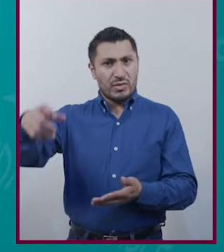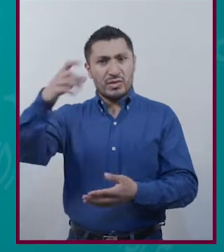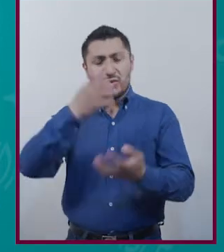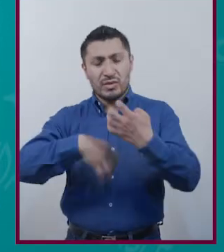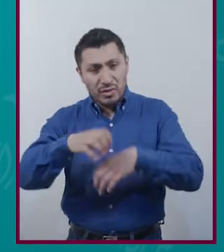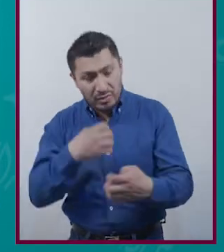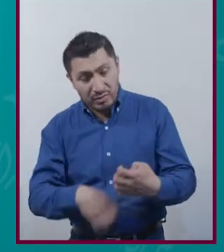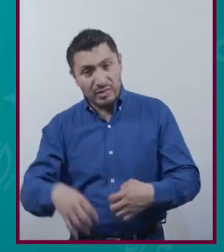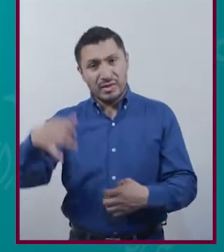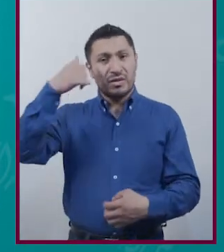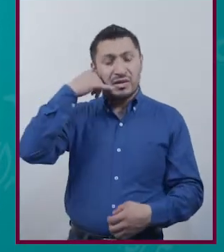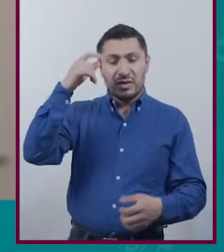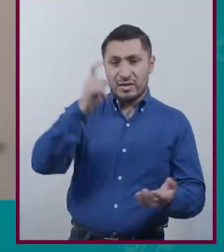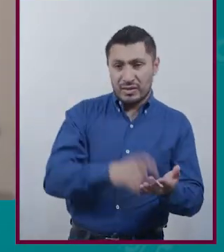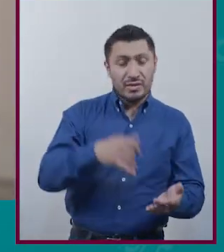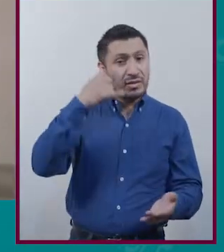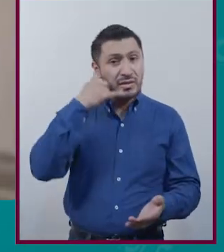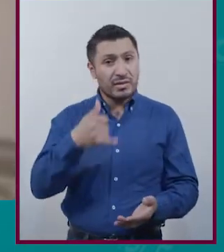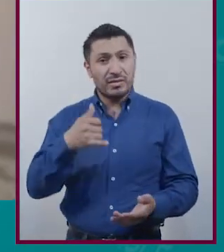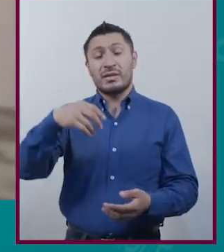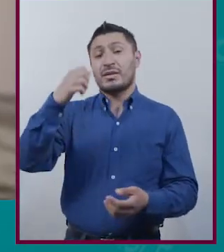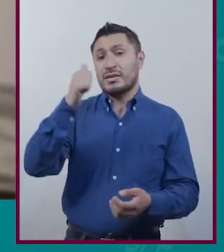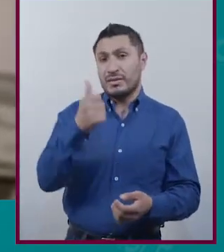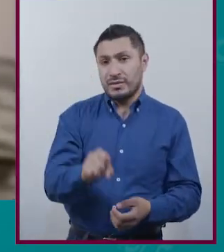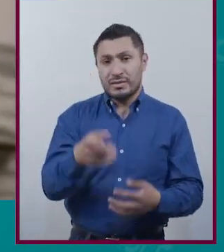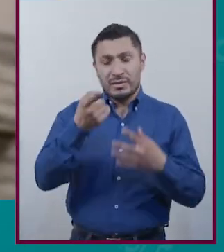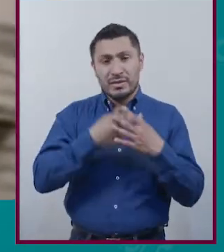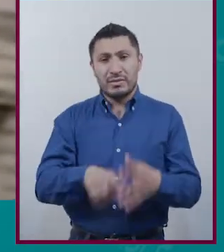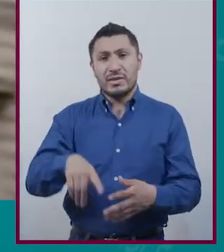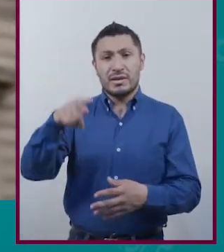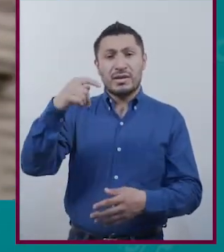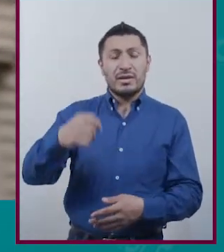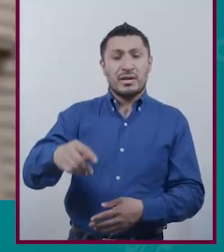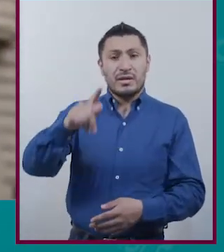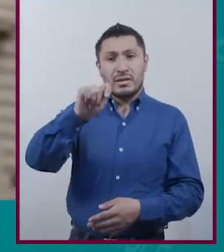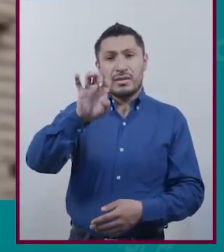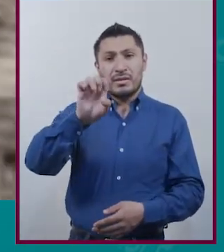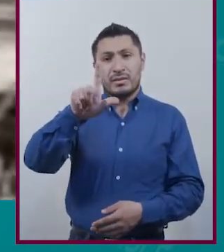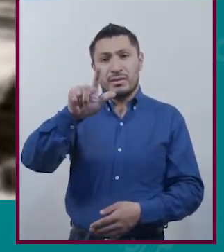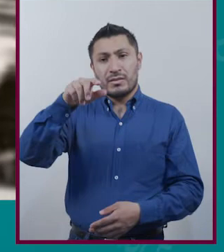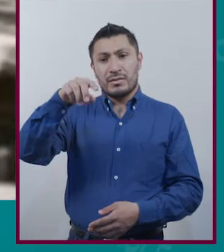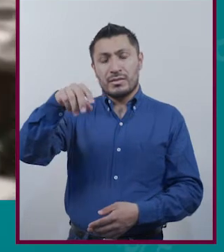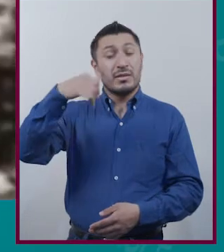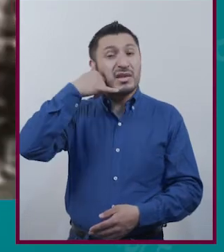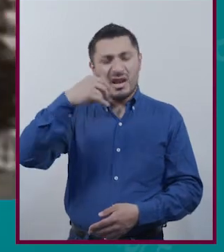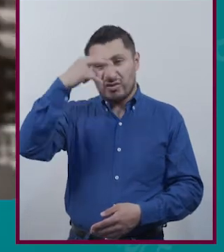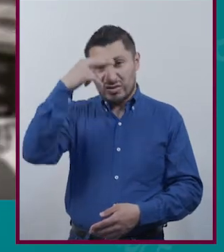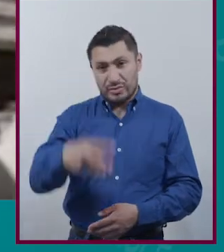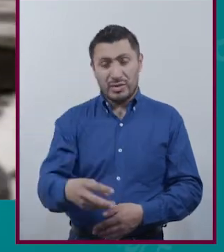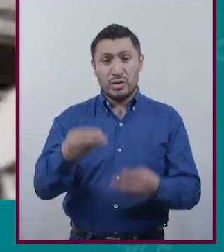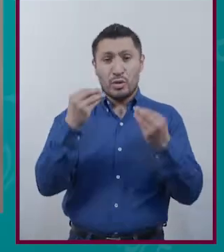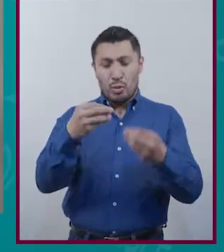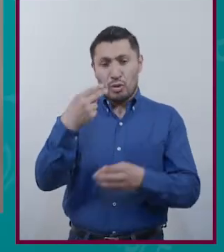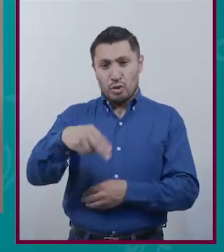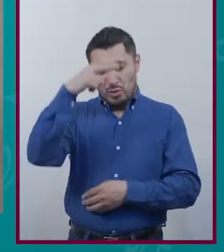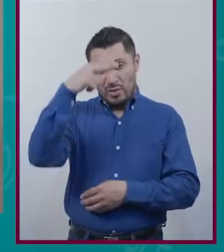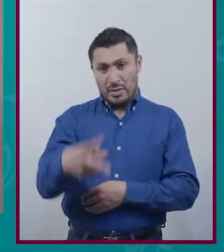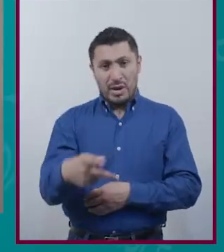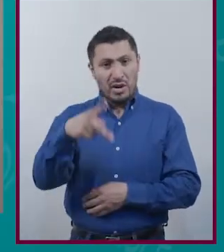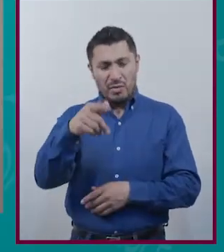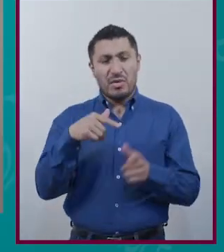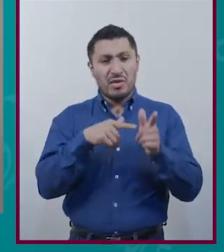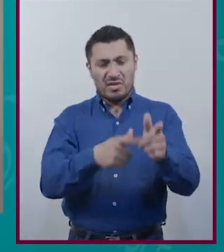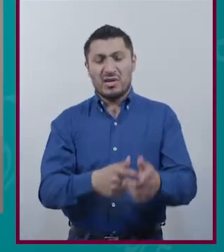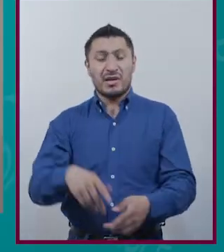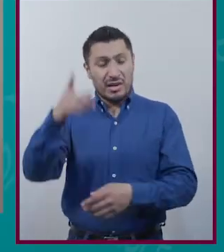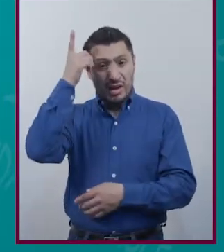Mexicana. Fue así como nació Teléfonos de México, empresa que seguía teniendo un nombre muy mexicano, pero que continuaba en